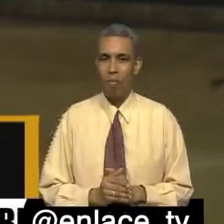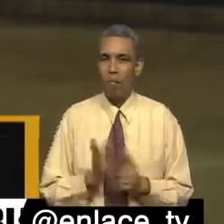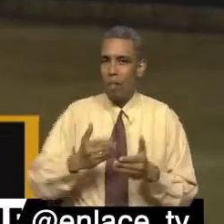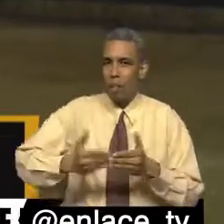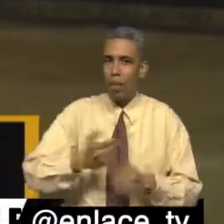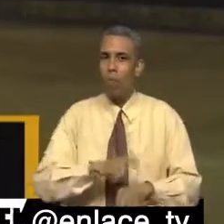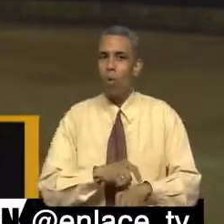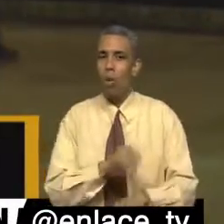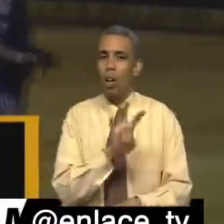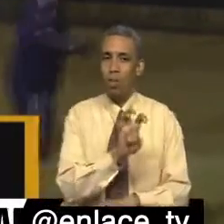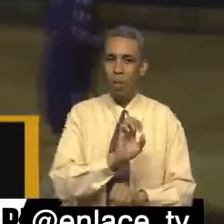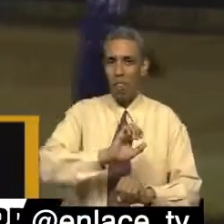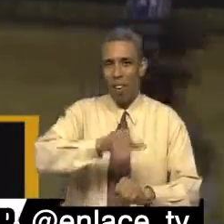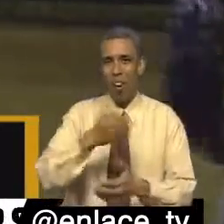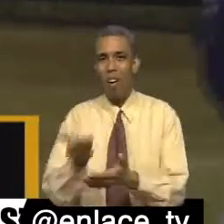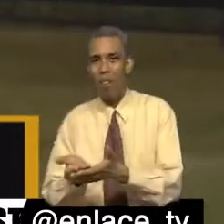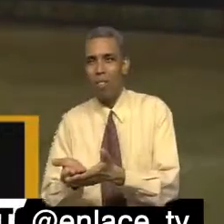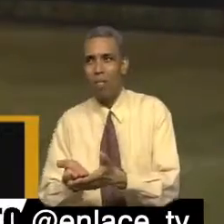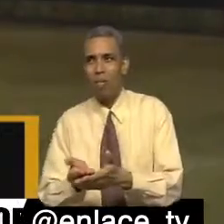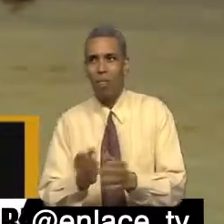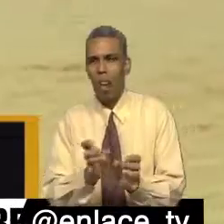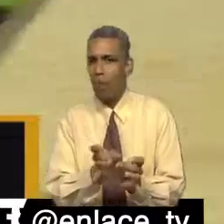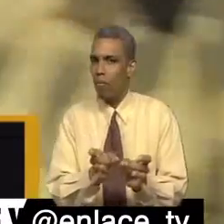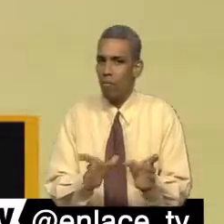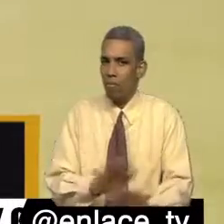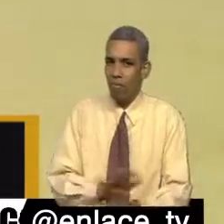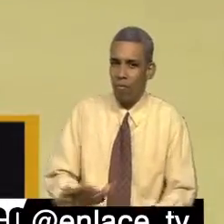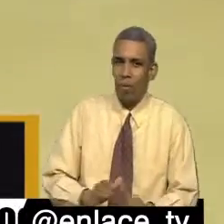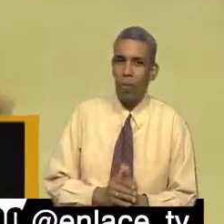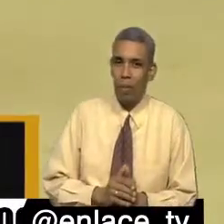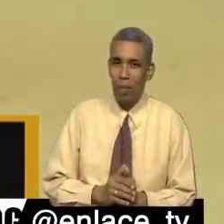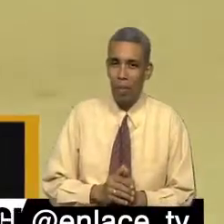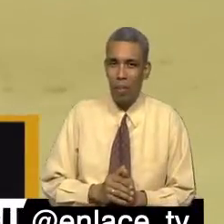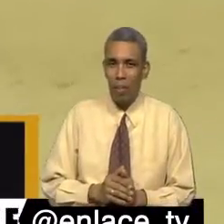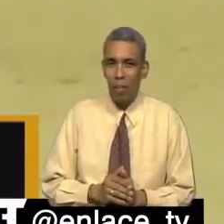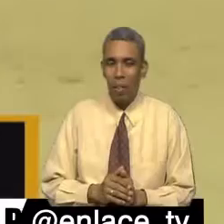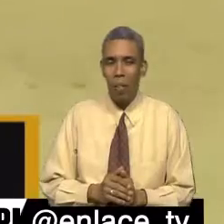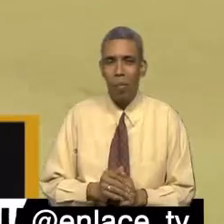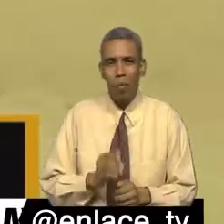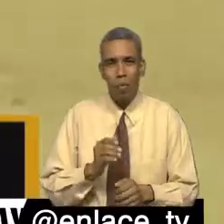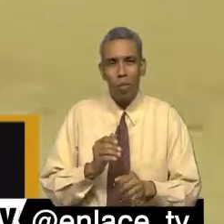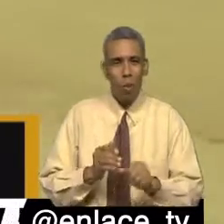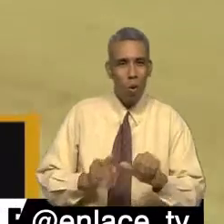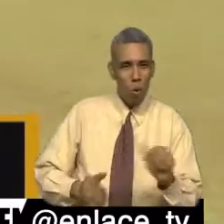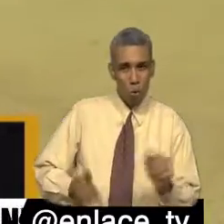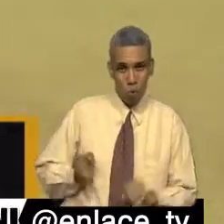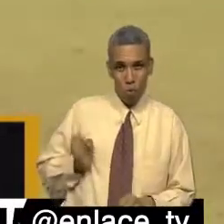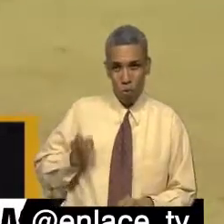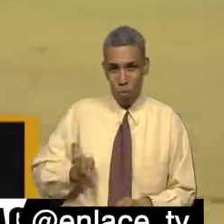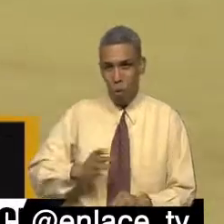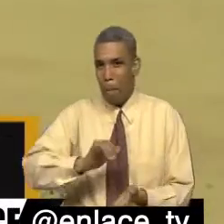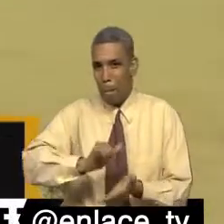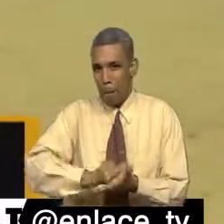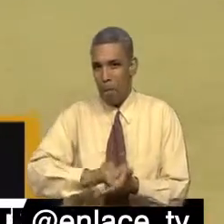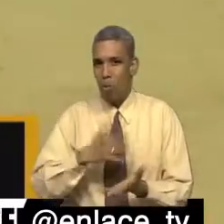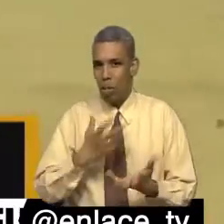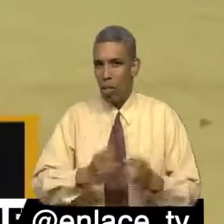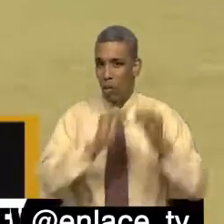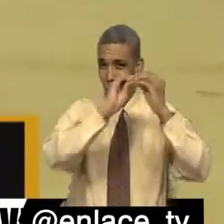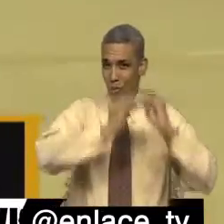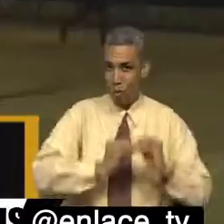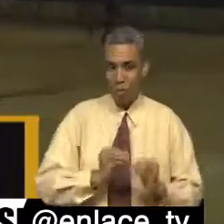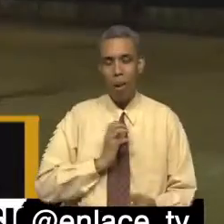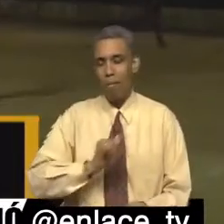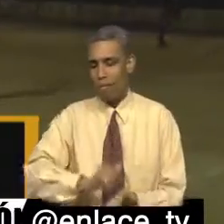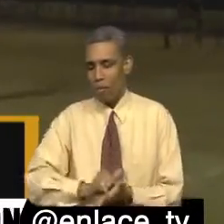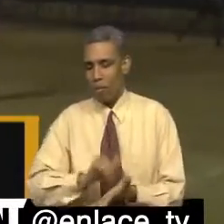9 de la mañana hasta terminar fecha. Y ese torneo era el mismo que estaba en el club, así lo quiero hacer. Ya va a haber programación, a partir